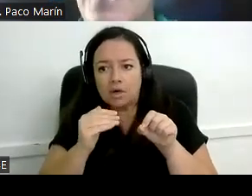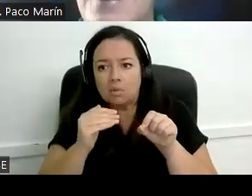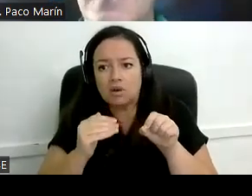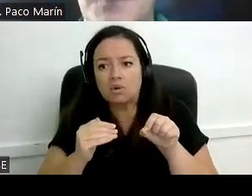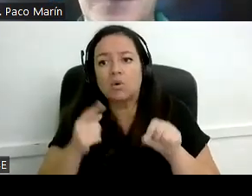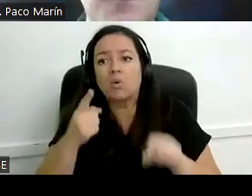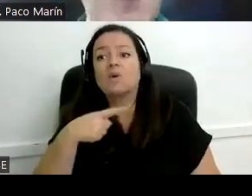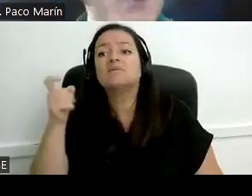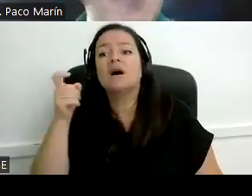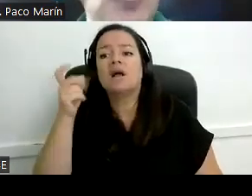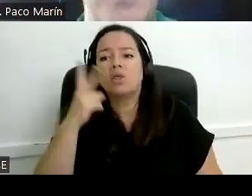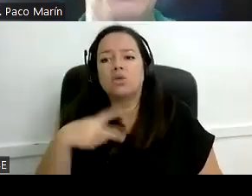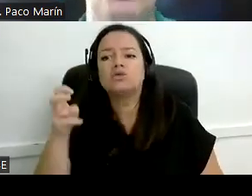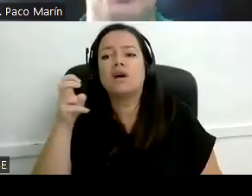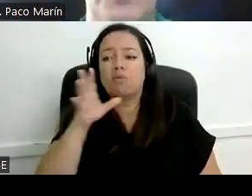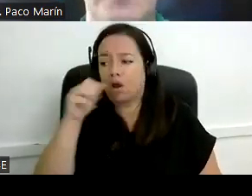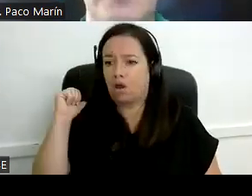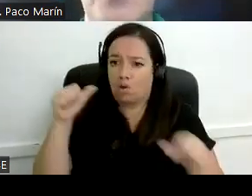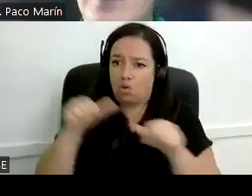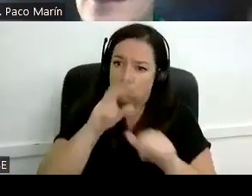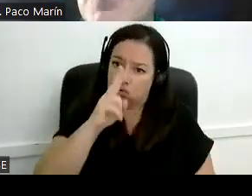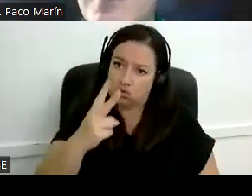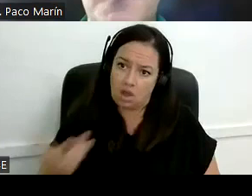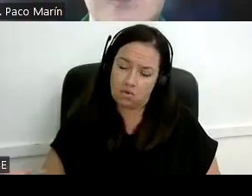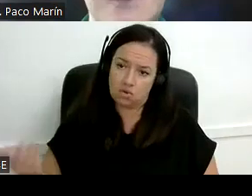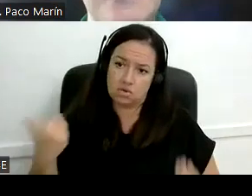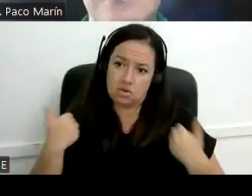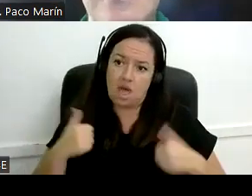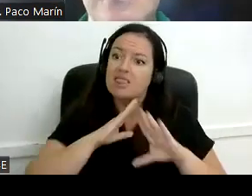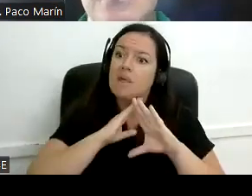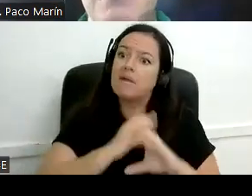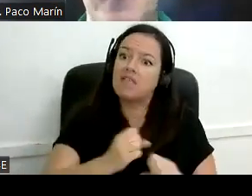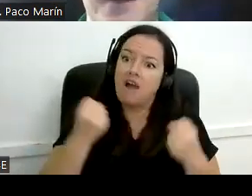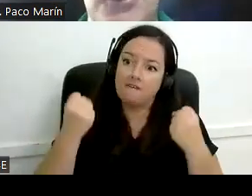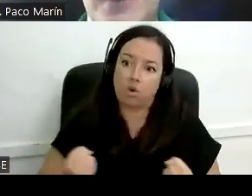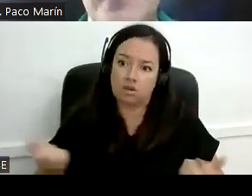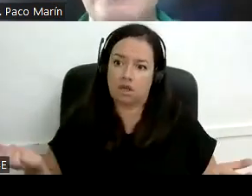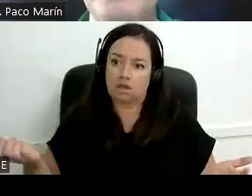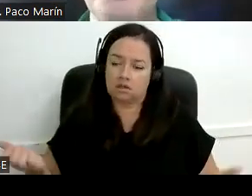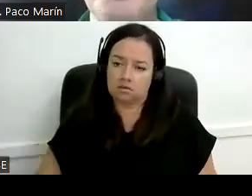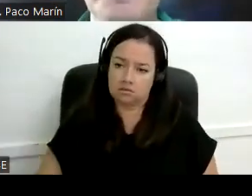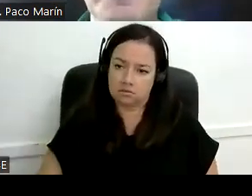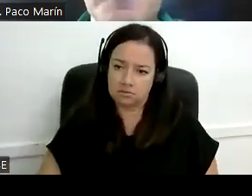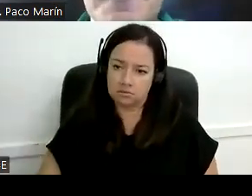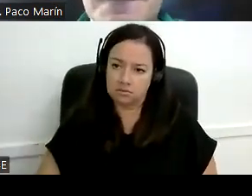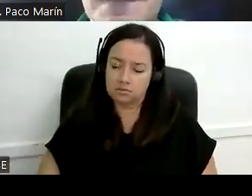semanas. Piensa que lleva 2 años, o sea que ya se ha generado bastante dependencia y bastante tolerancia.